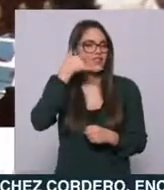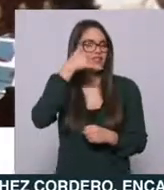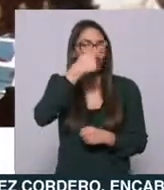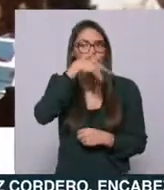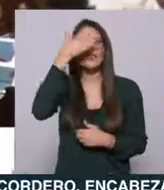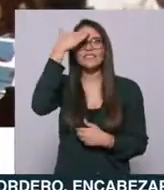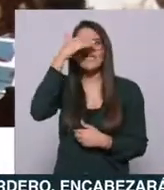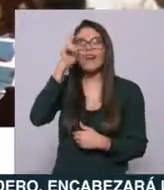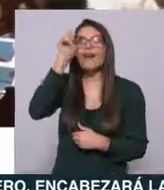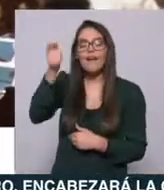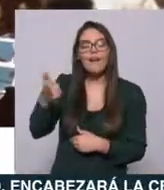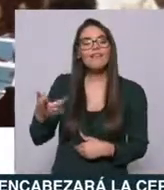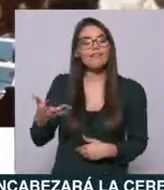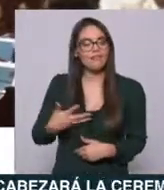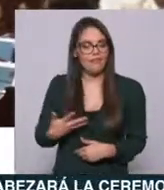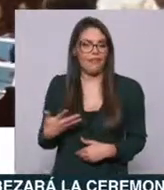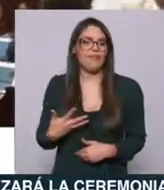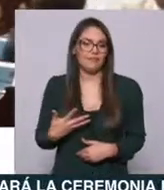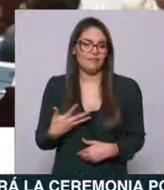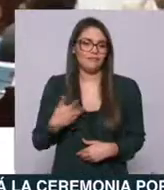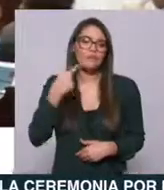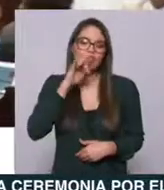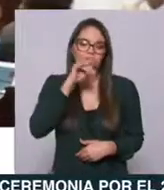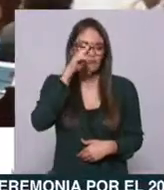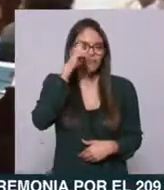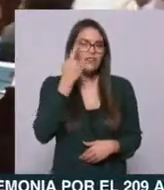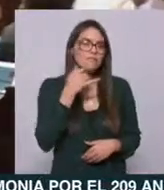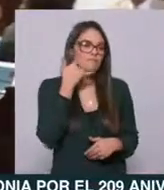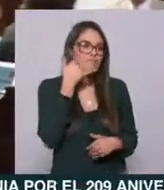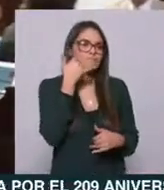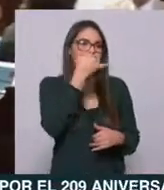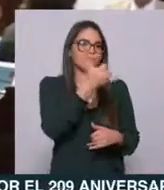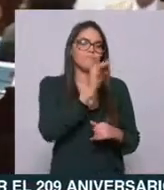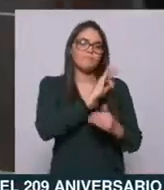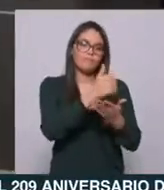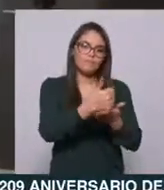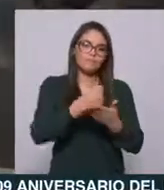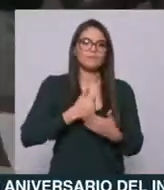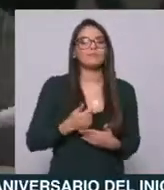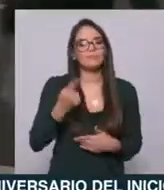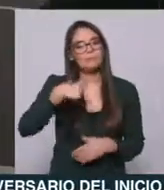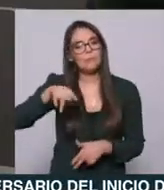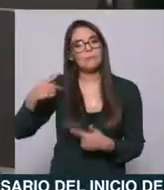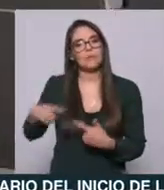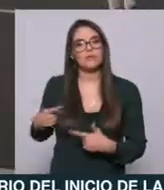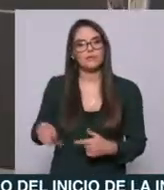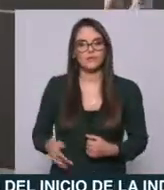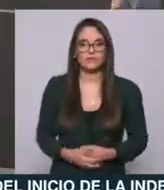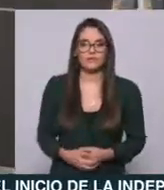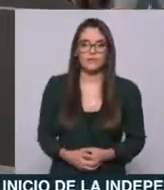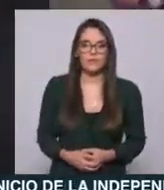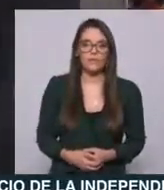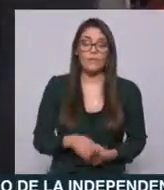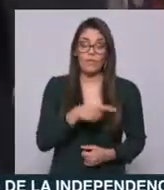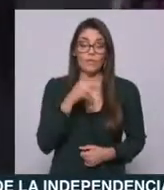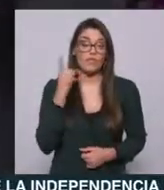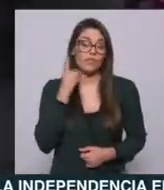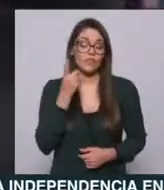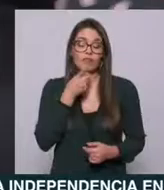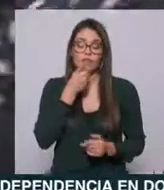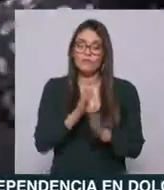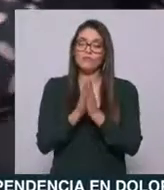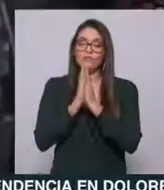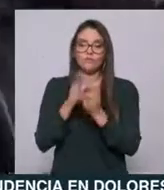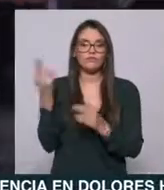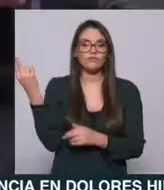para que todos puedan ingresar a ese teléfono y a la ayuda sobre todo. La diputada Sarmiento solicitó que se difundan en todas